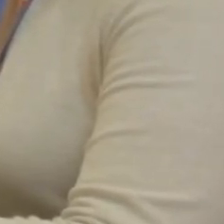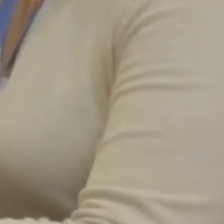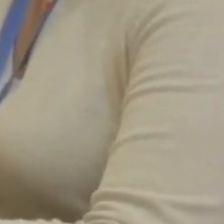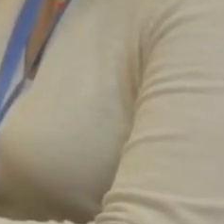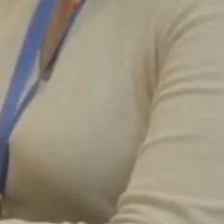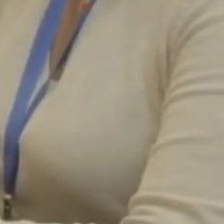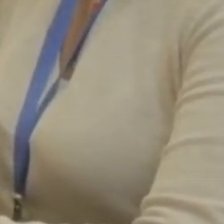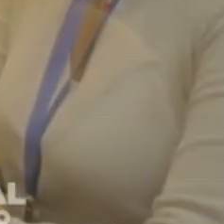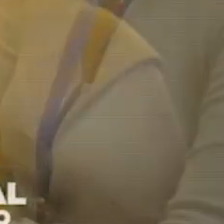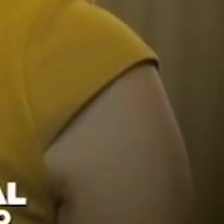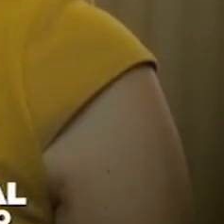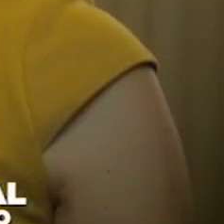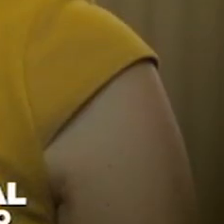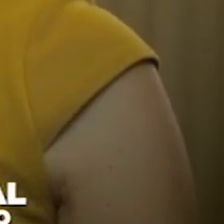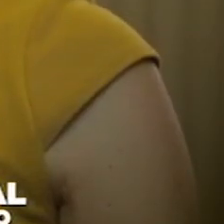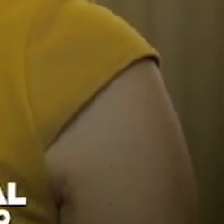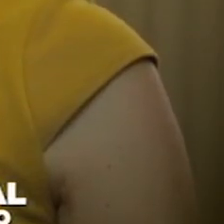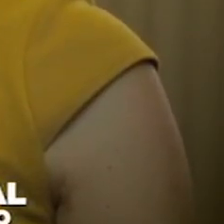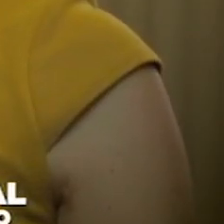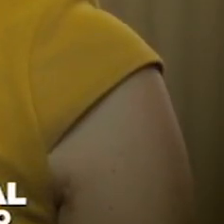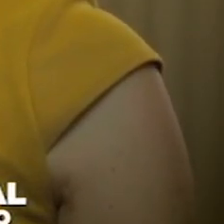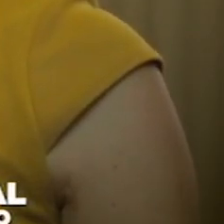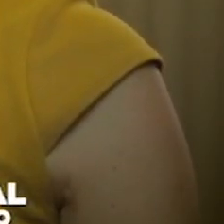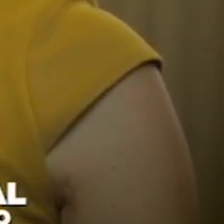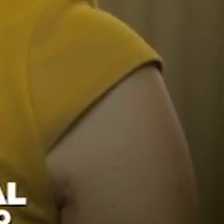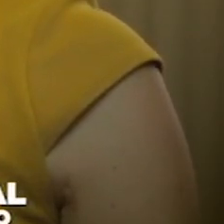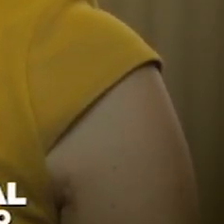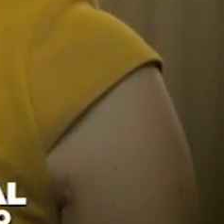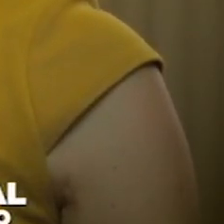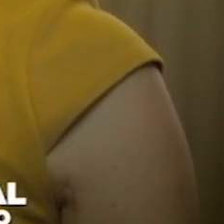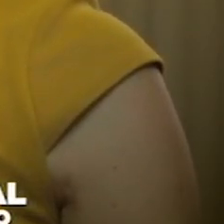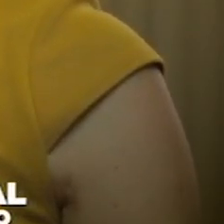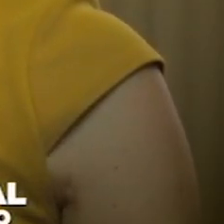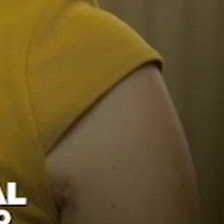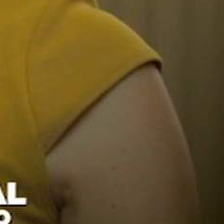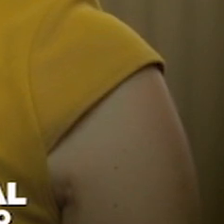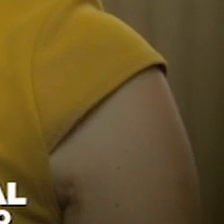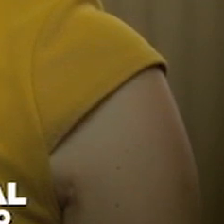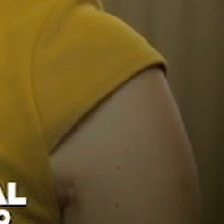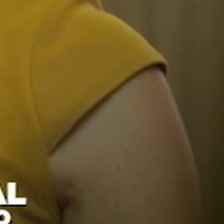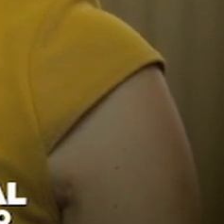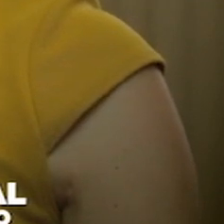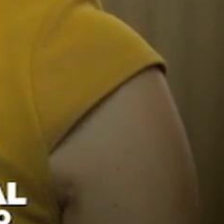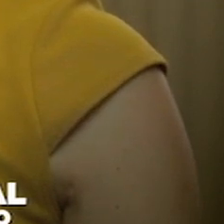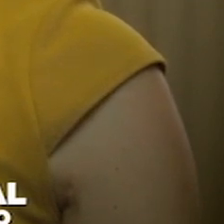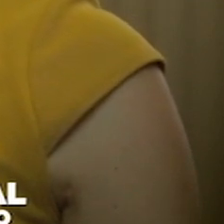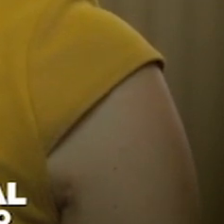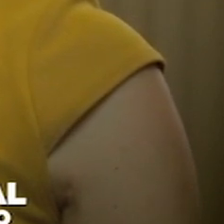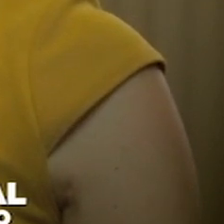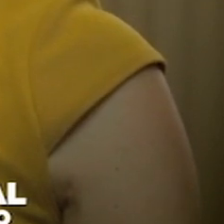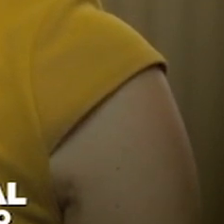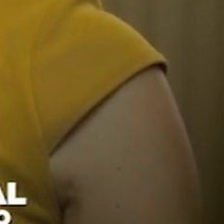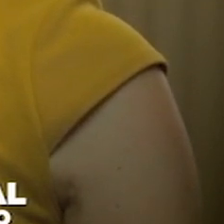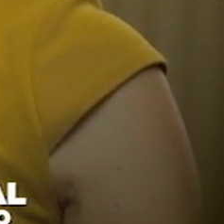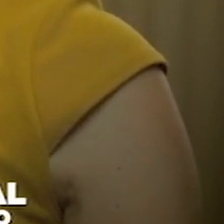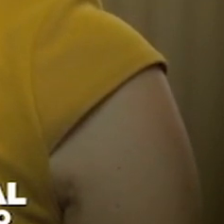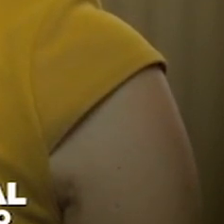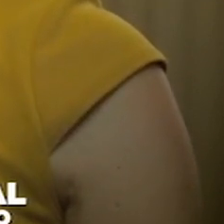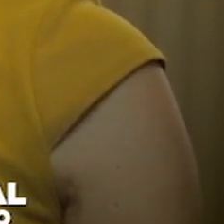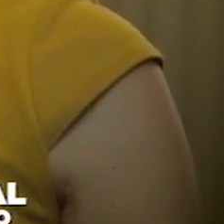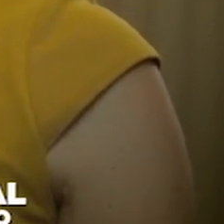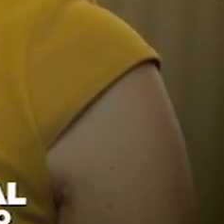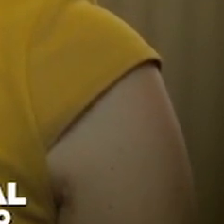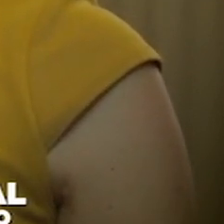Independientemente de si vos sos hombre o mujer, si estás desempeñándote en un puesto similar o igual en cuanto a la